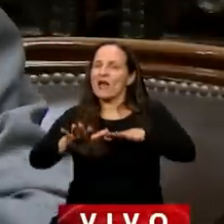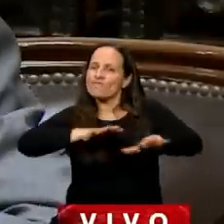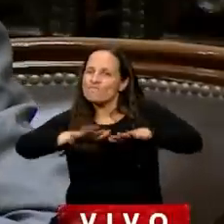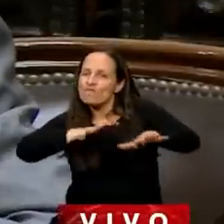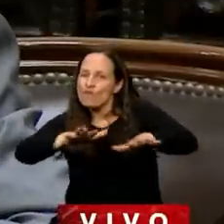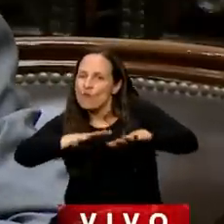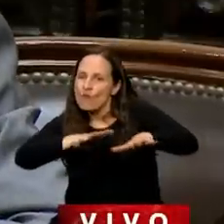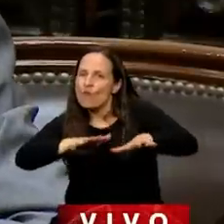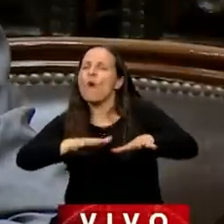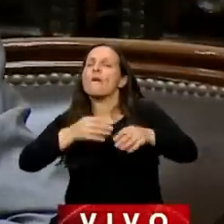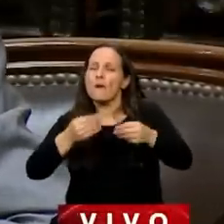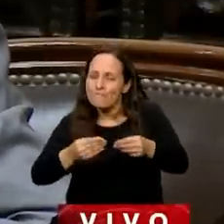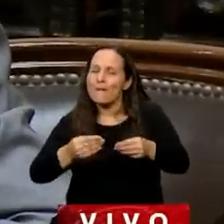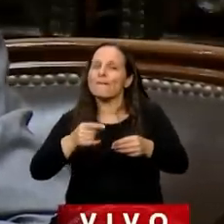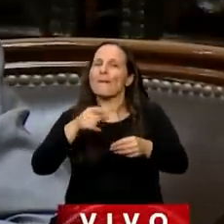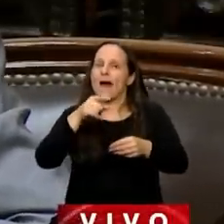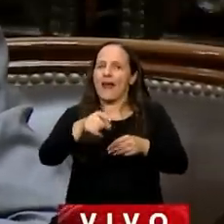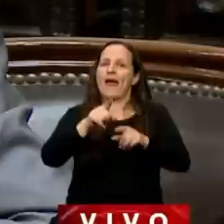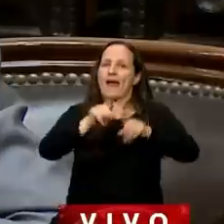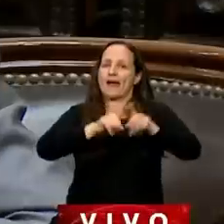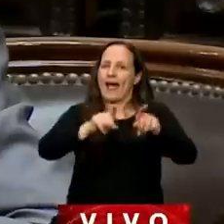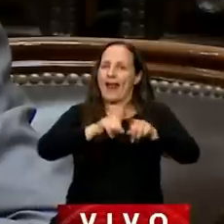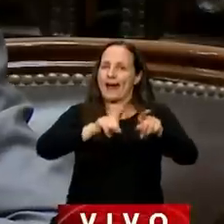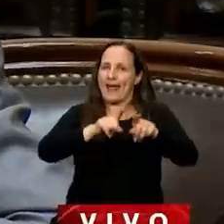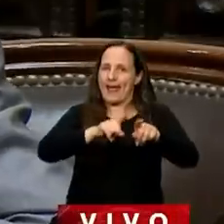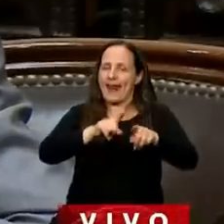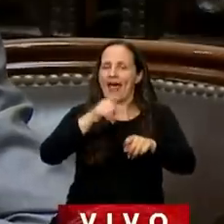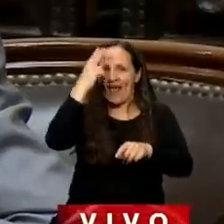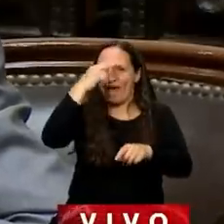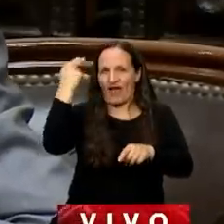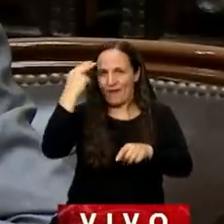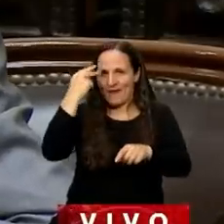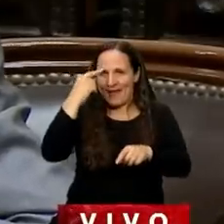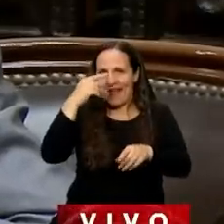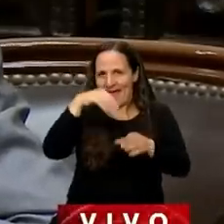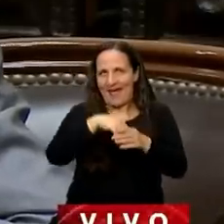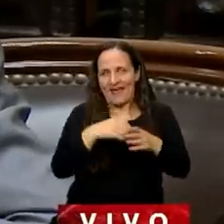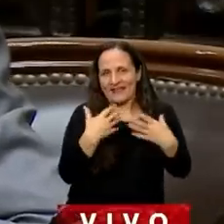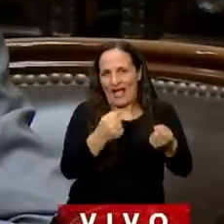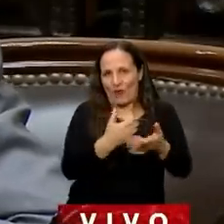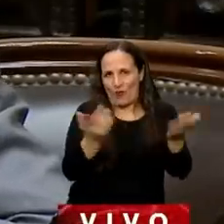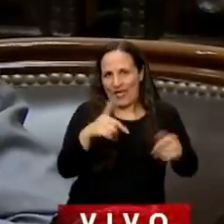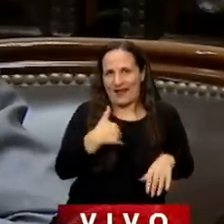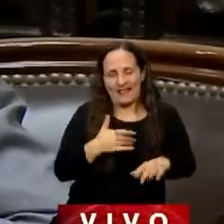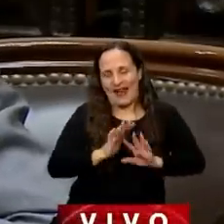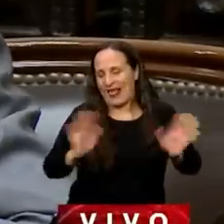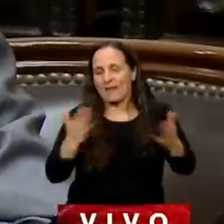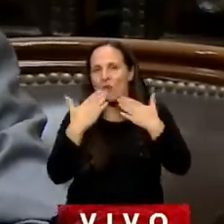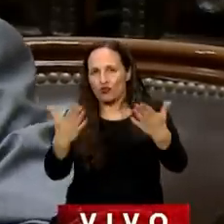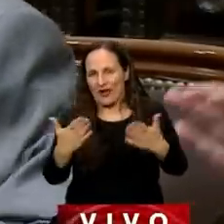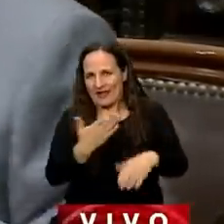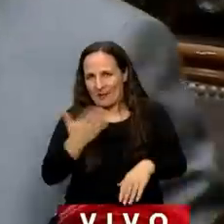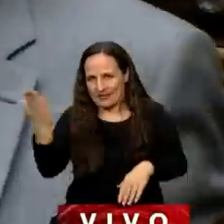dieron el puntapié a lo que significó la carrera y la presencia de las enfermeras en la salud pública de la Argentina. Nada más. Muchas gracias,